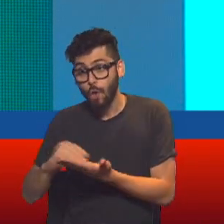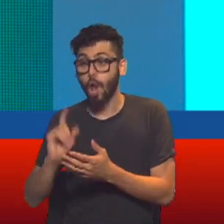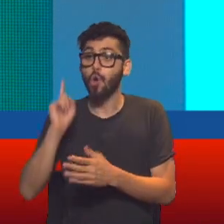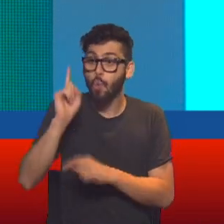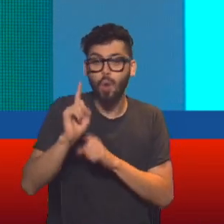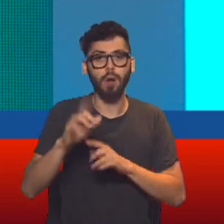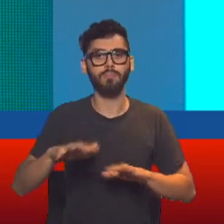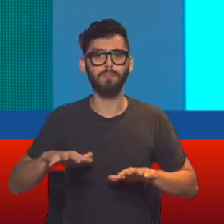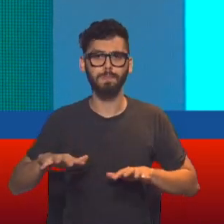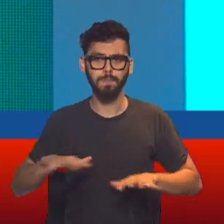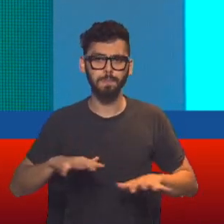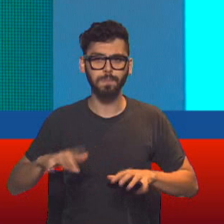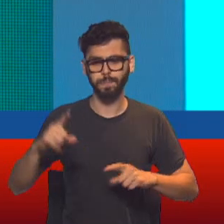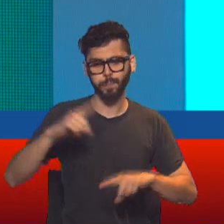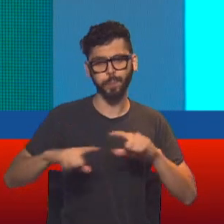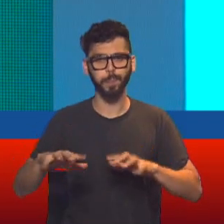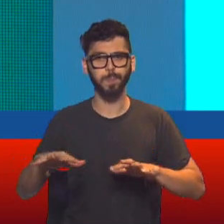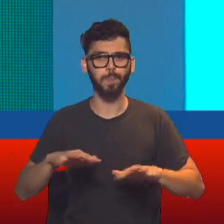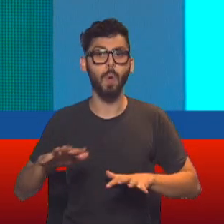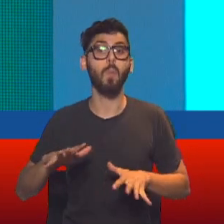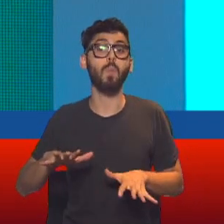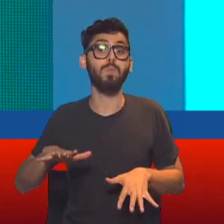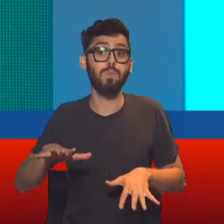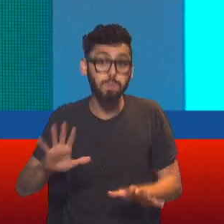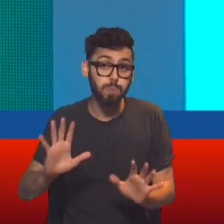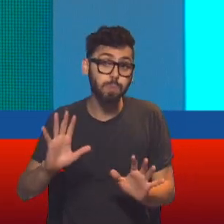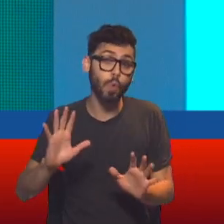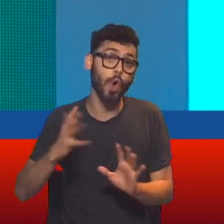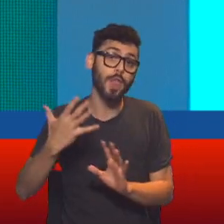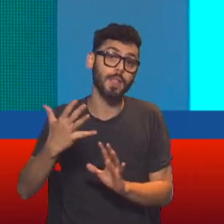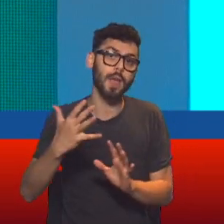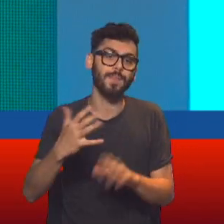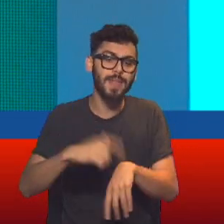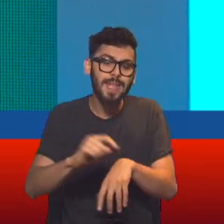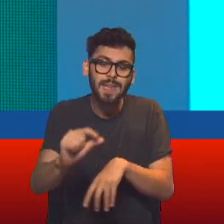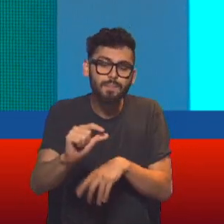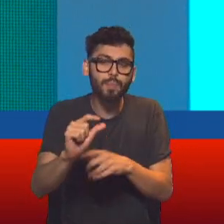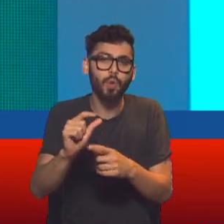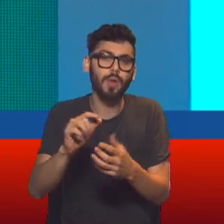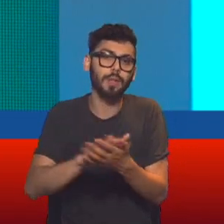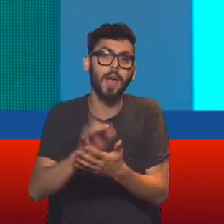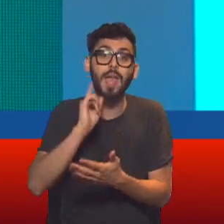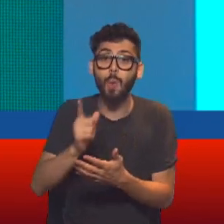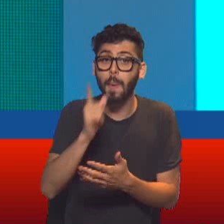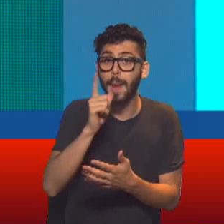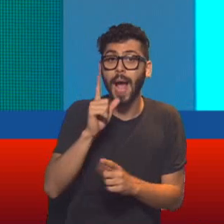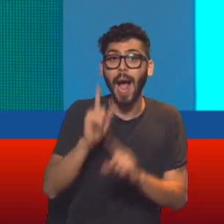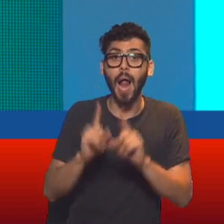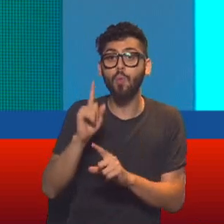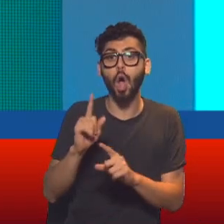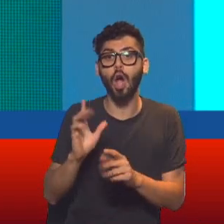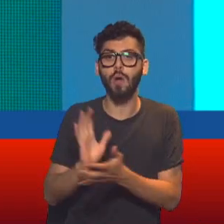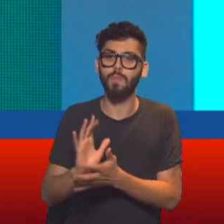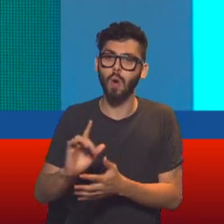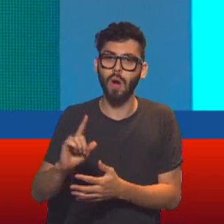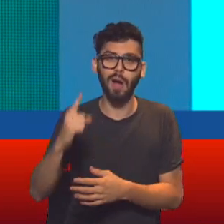si quiere, en su gestión, podría llegar a tener impacto, al menos en el corto plazo. Creo que igual se la están haciendo pagar un poco a algunos sectores,